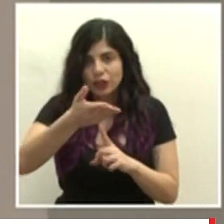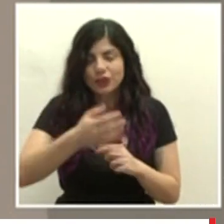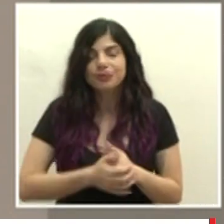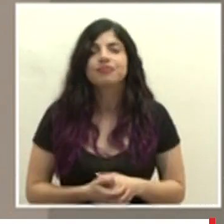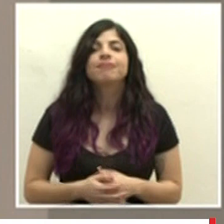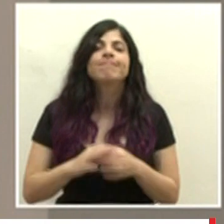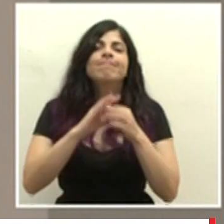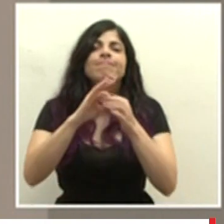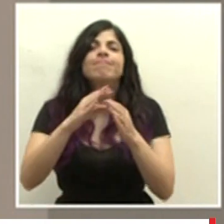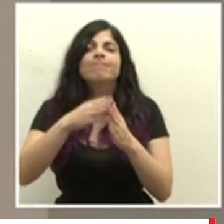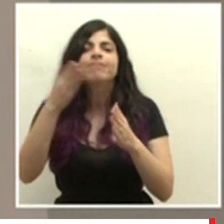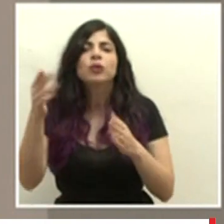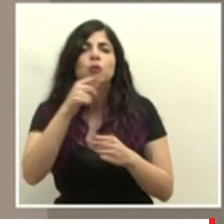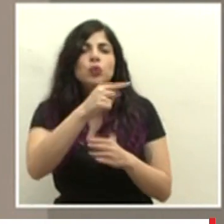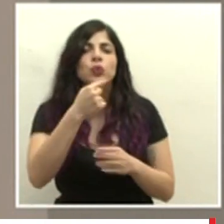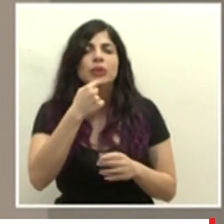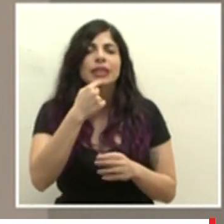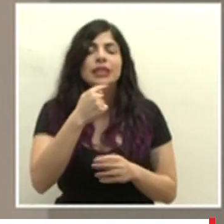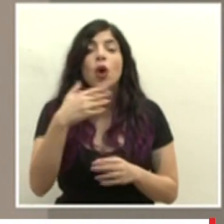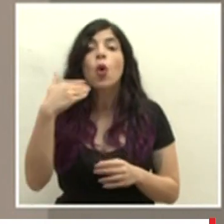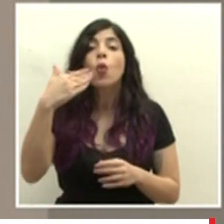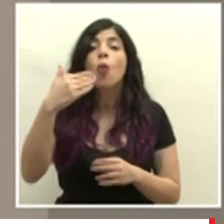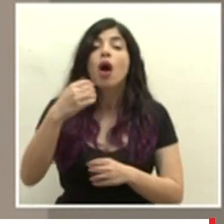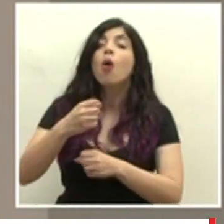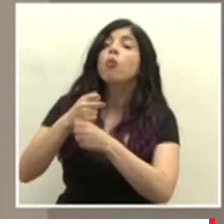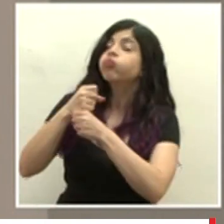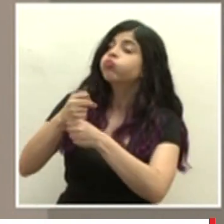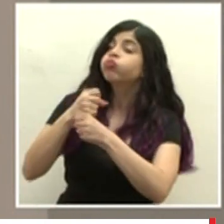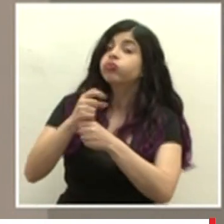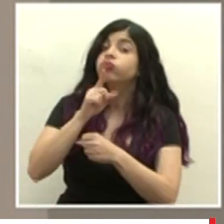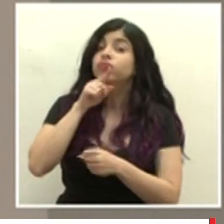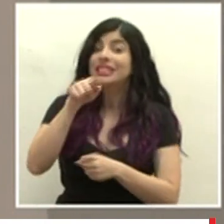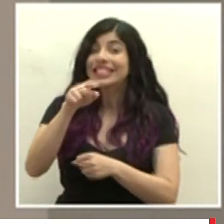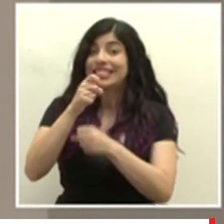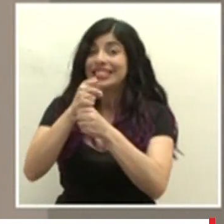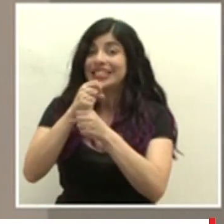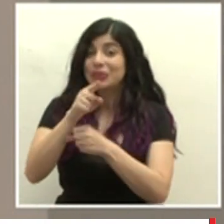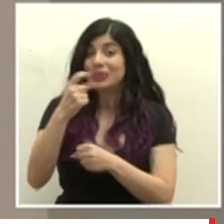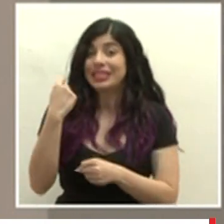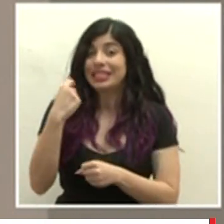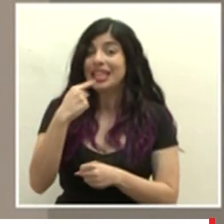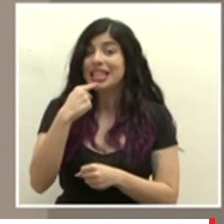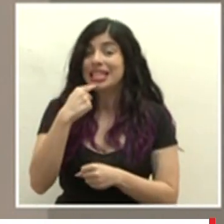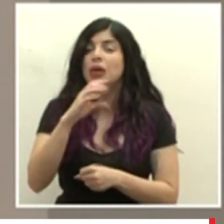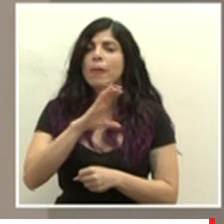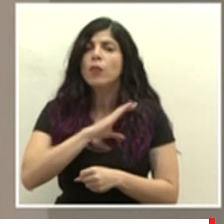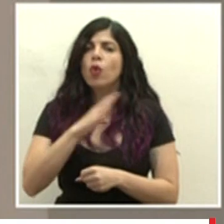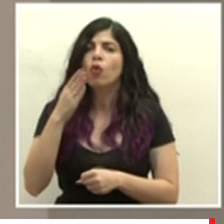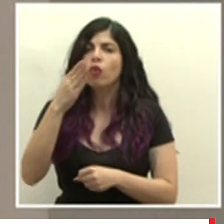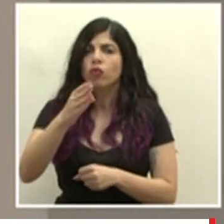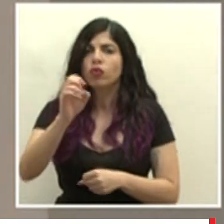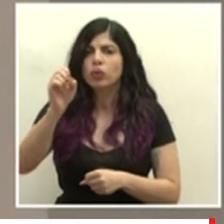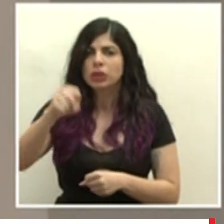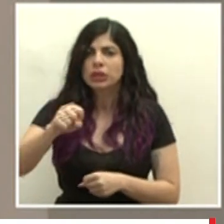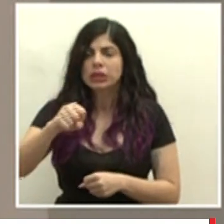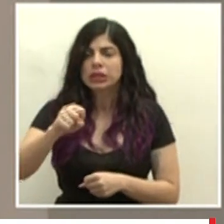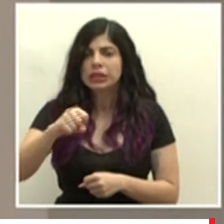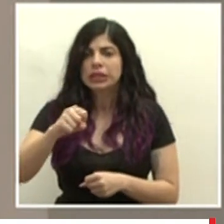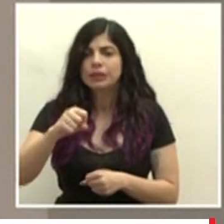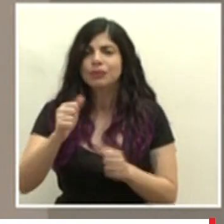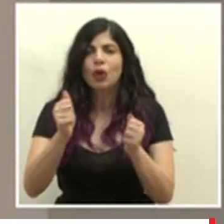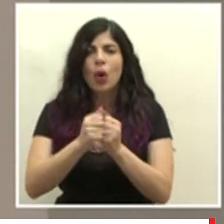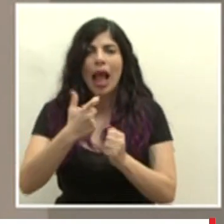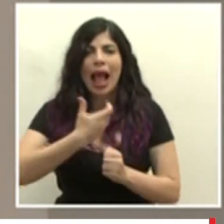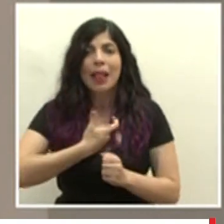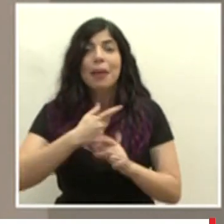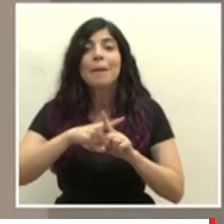usted manifestaba de que cuando hay manifestaciones, bueno, de hecho que en esa manifestación que usted indica sí llegó la fuerza pública, que fue con